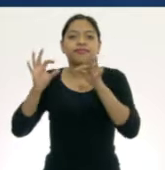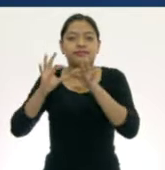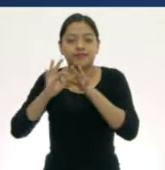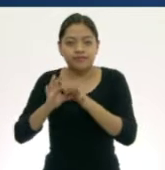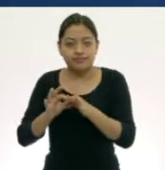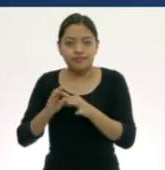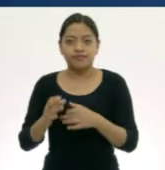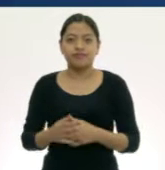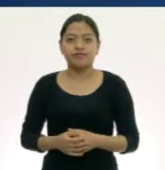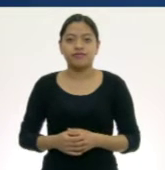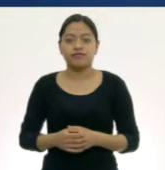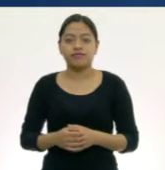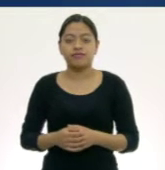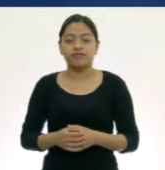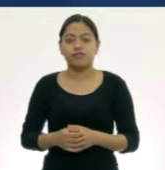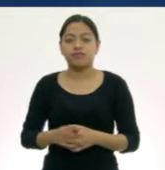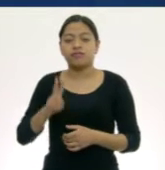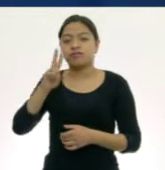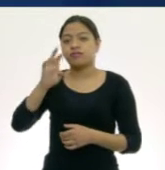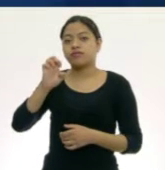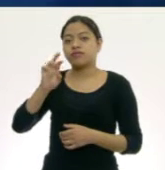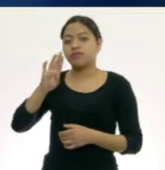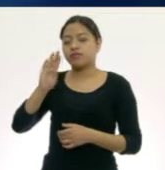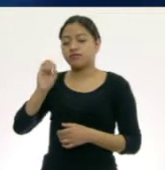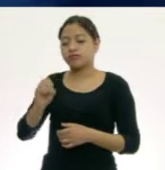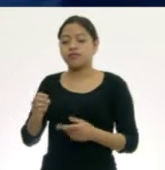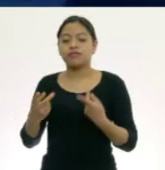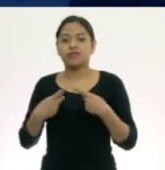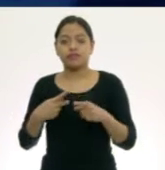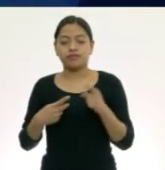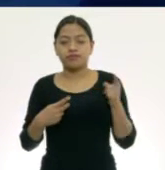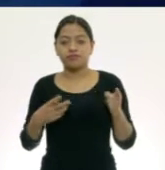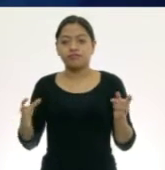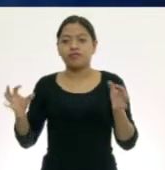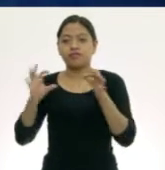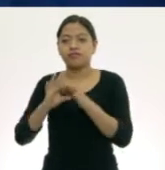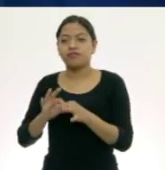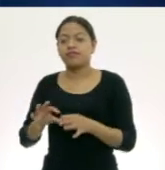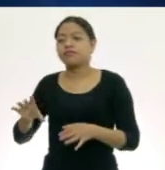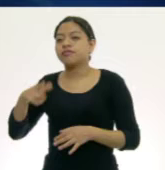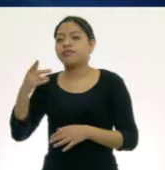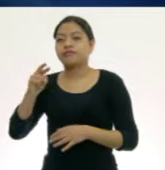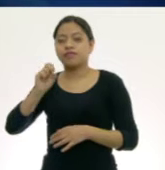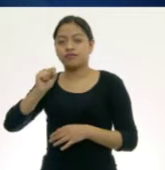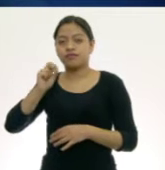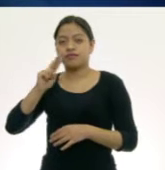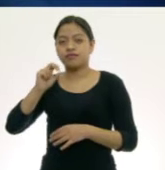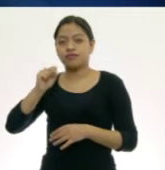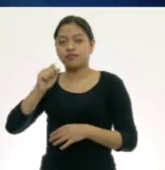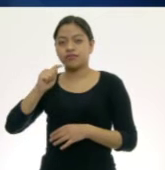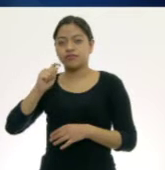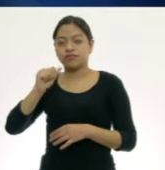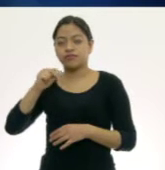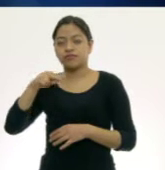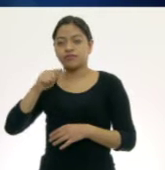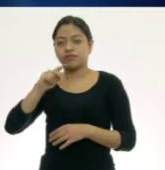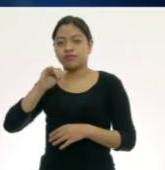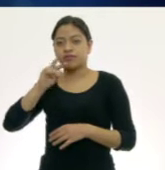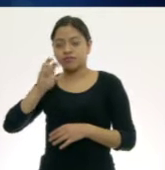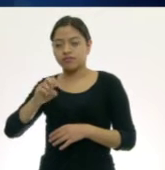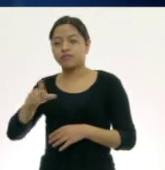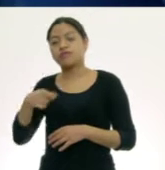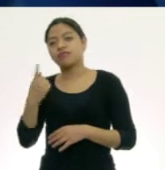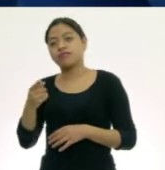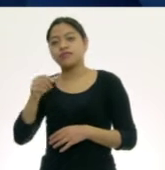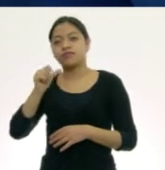entre lo que el verbo, el sujeto o también el sustantivo y un adjetivo. Yo no podría decir